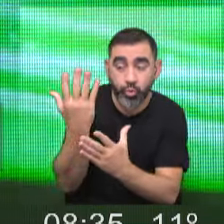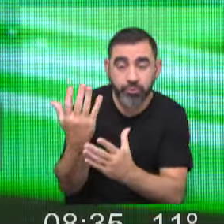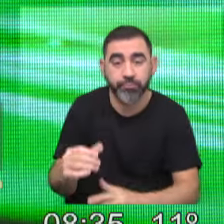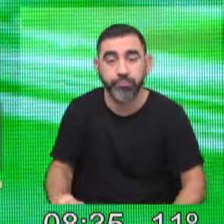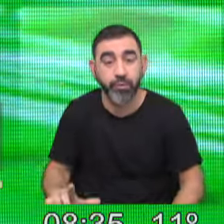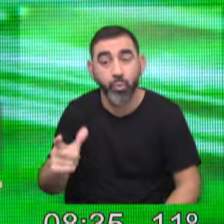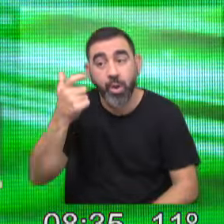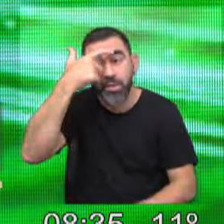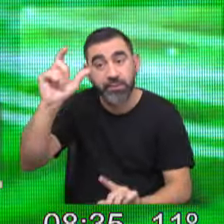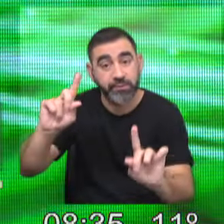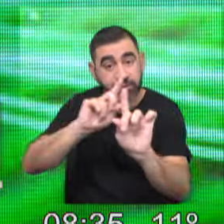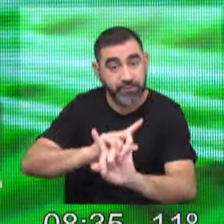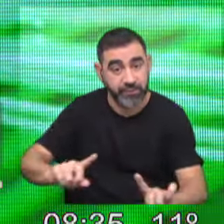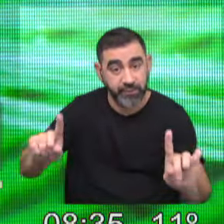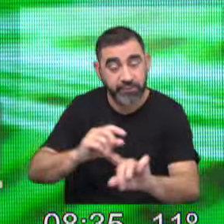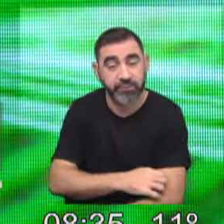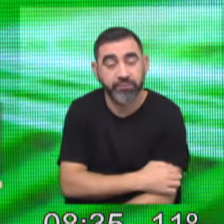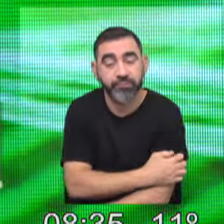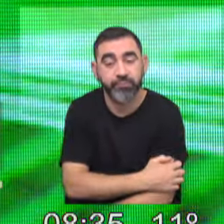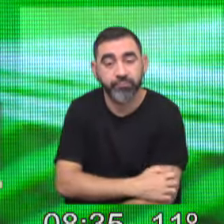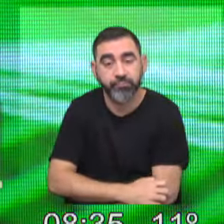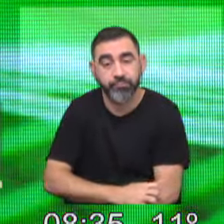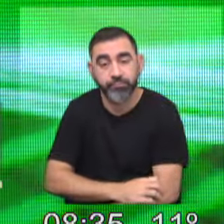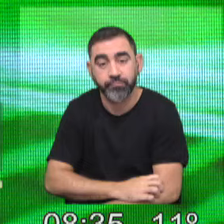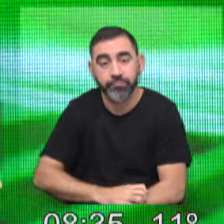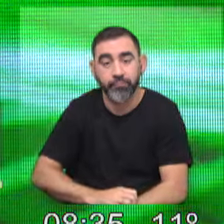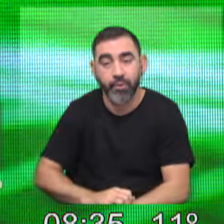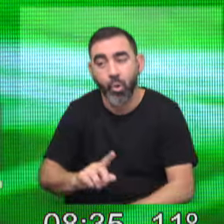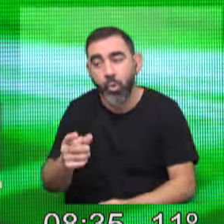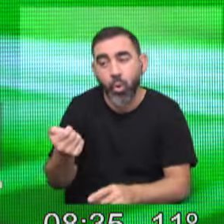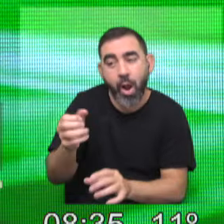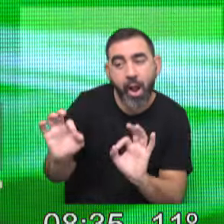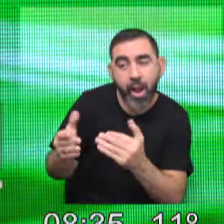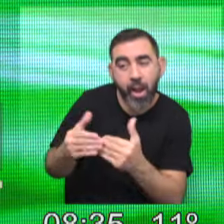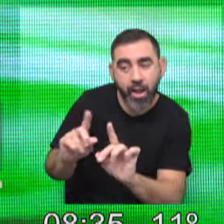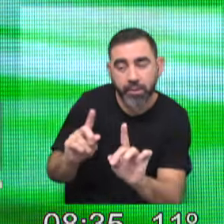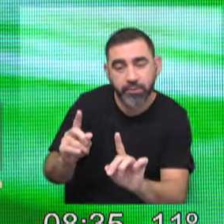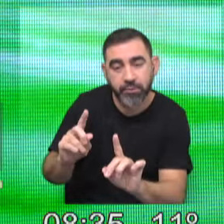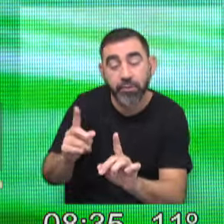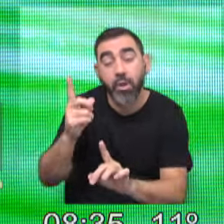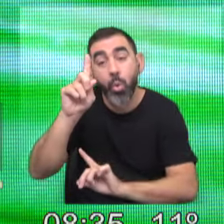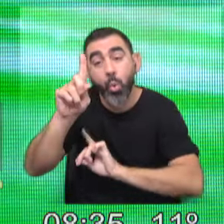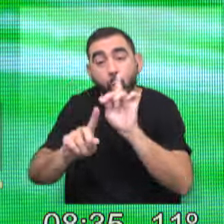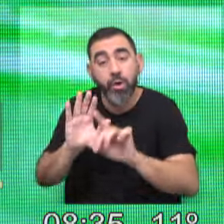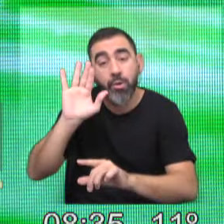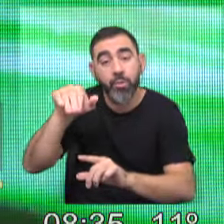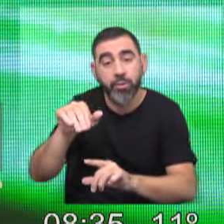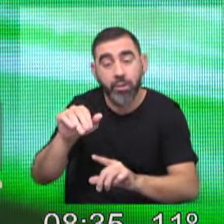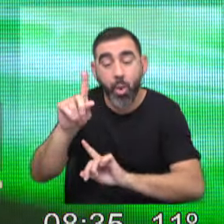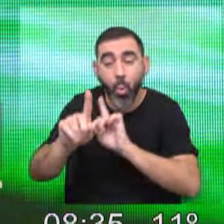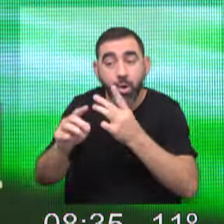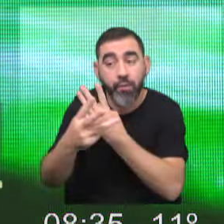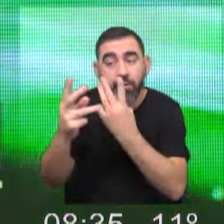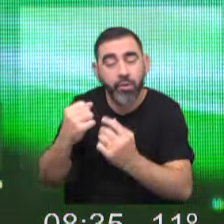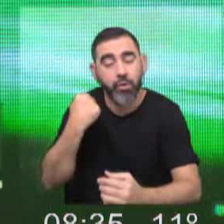no hay ciencia y no especulación o aproximación. Y en eso la universidad tiene que jugar un rol, la academia tiene que